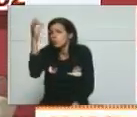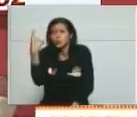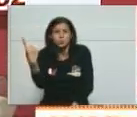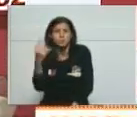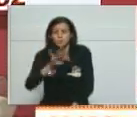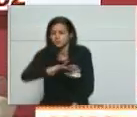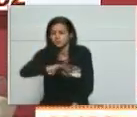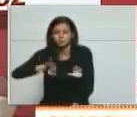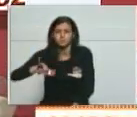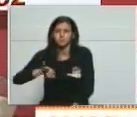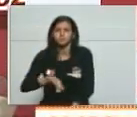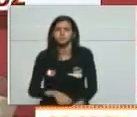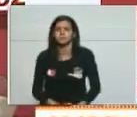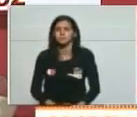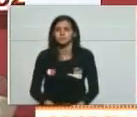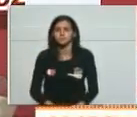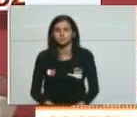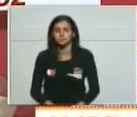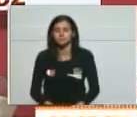Sigo.